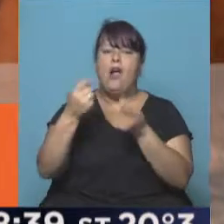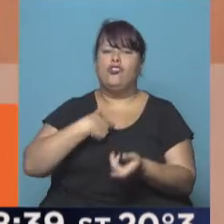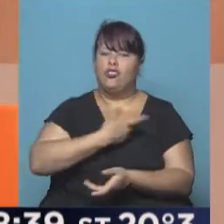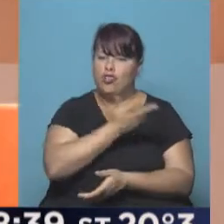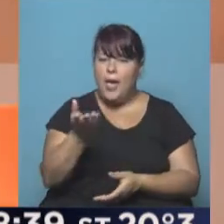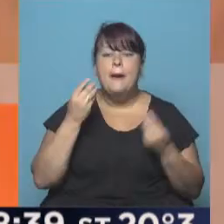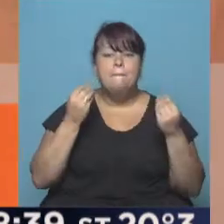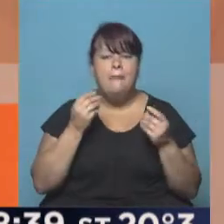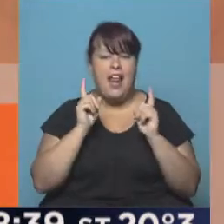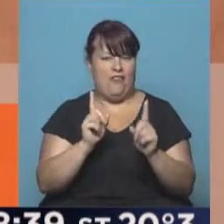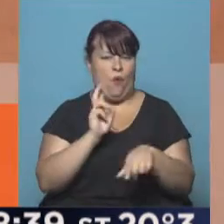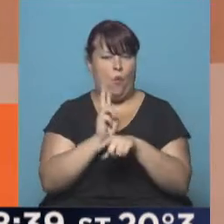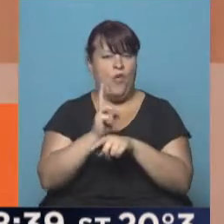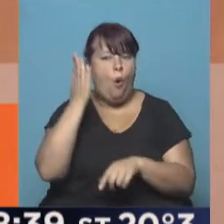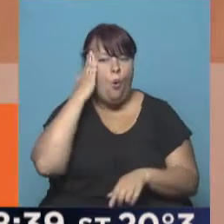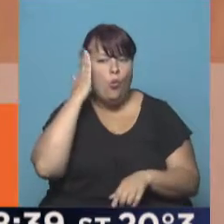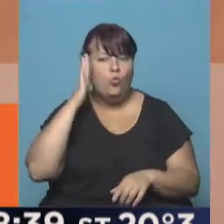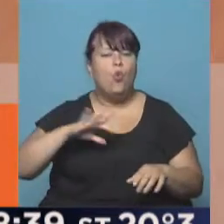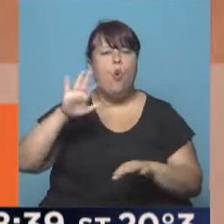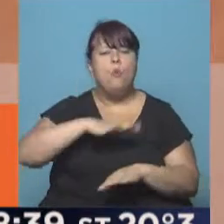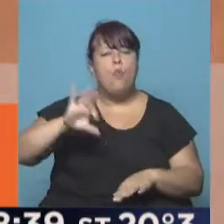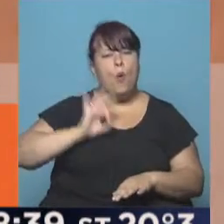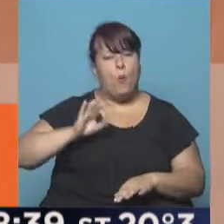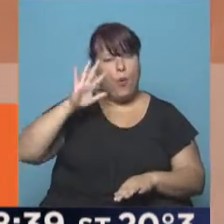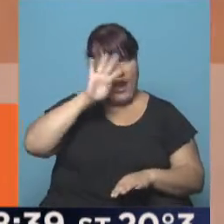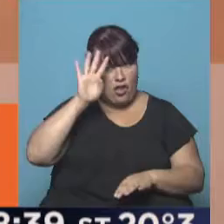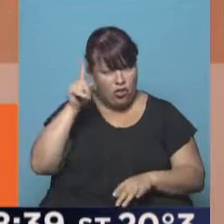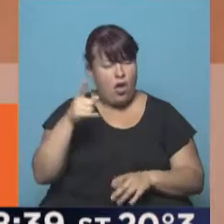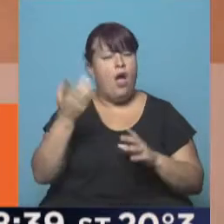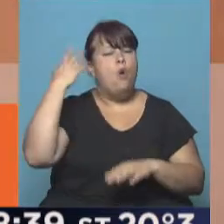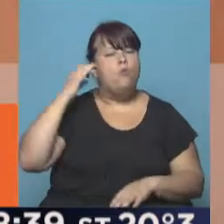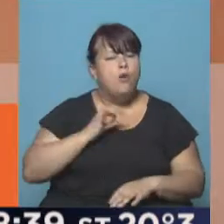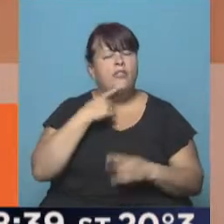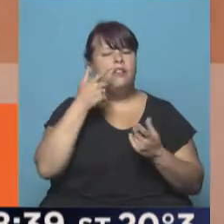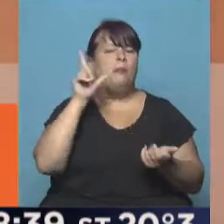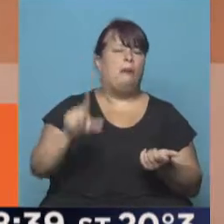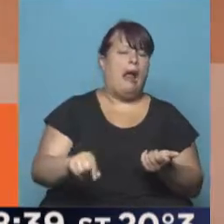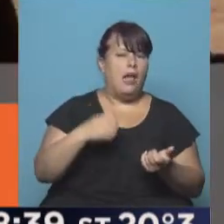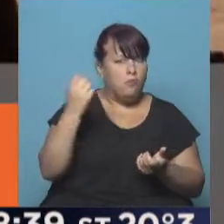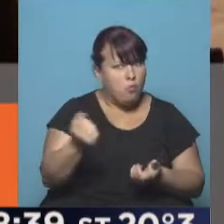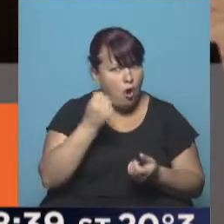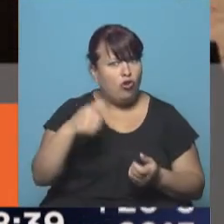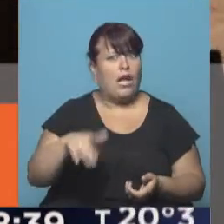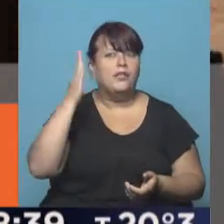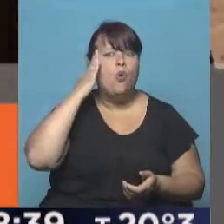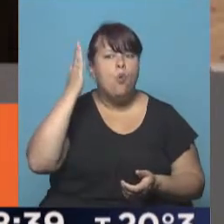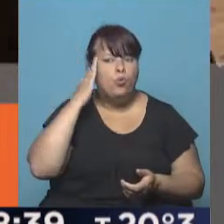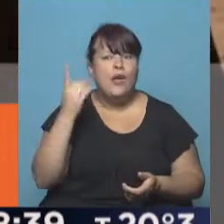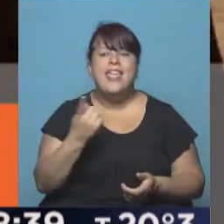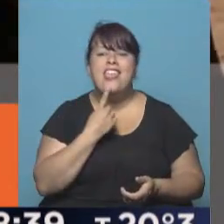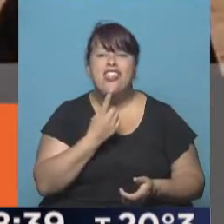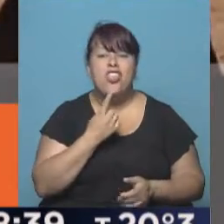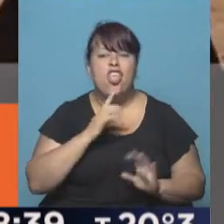con el objetivo de mantener la cultura de nuestros pueblos originarios durante mucho tiempo dijo se menospreció lo más valioso que tiene la cultura el